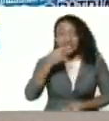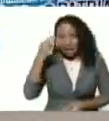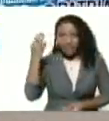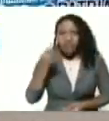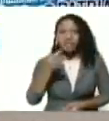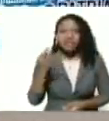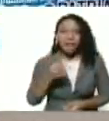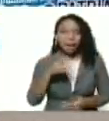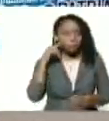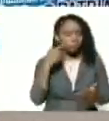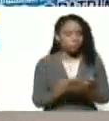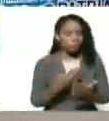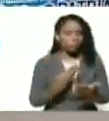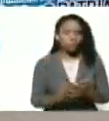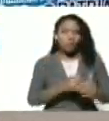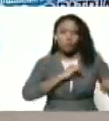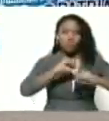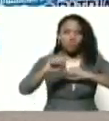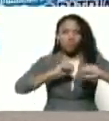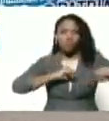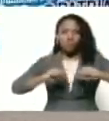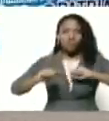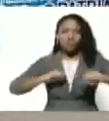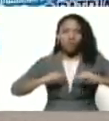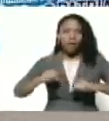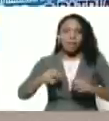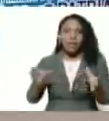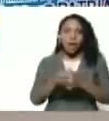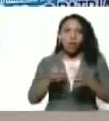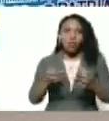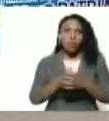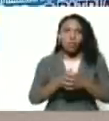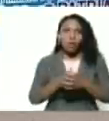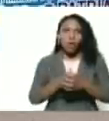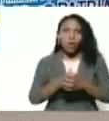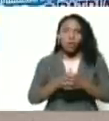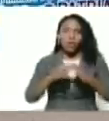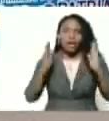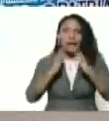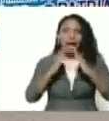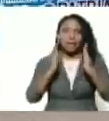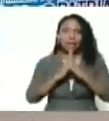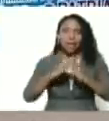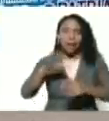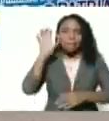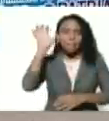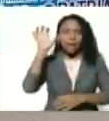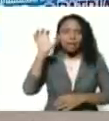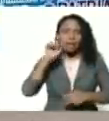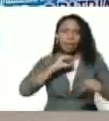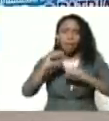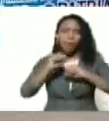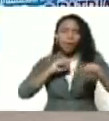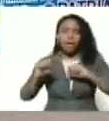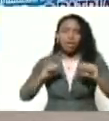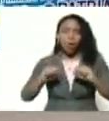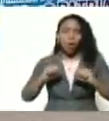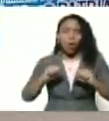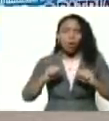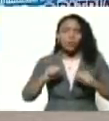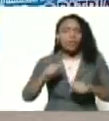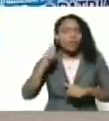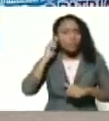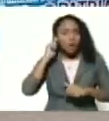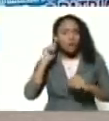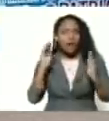verdadera, verificable, movilizada de los comités de hogares de la patria, del movimiento Eulalia